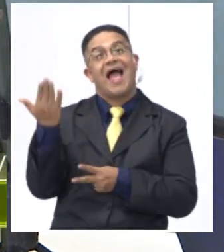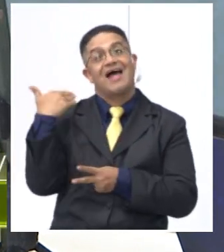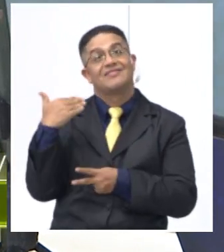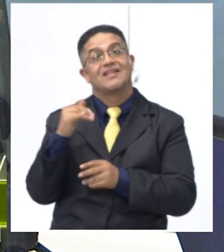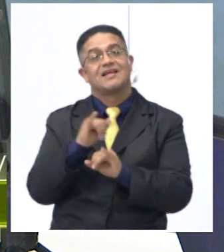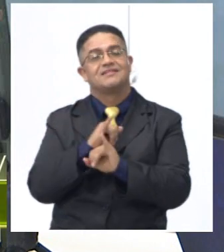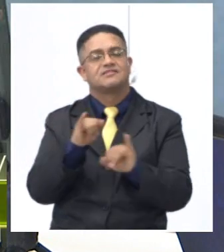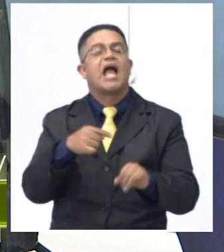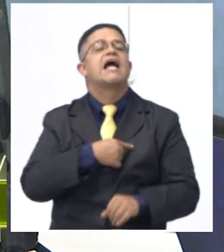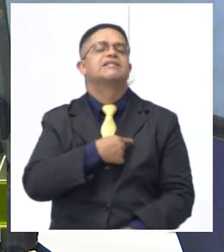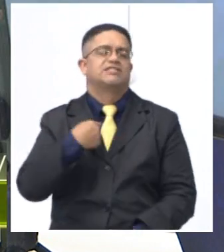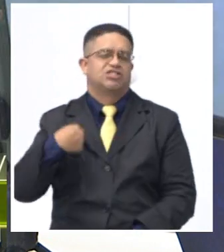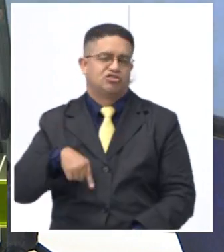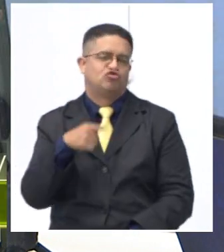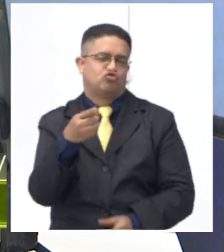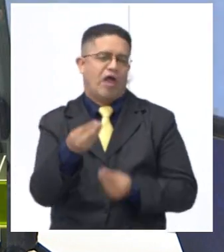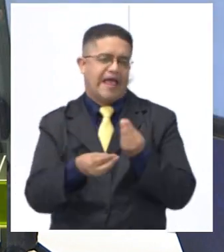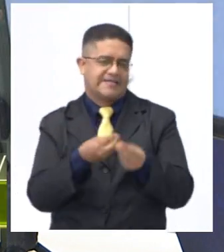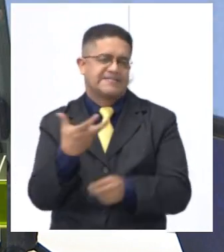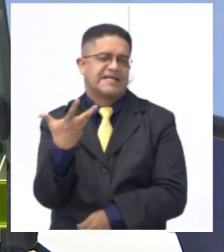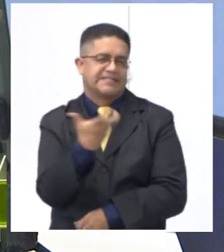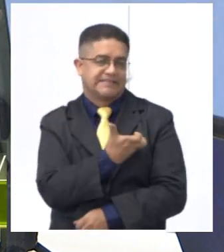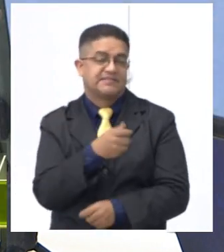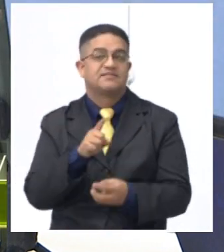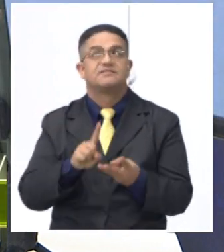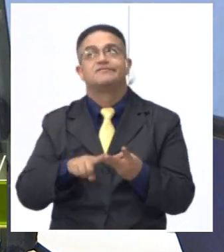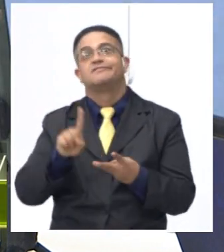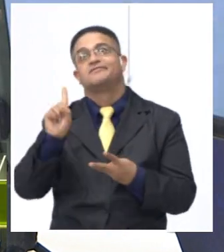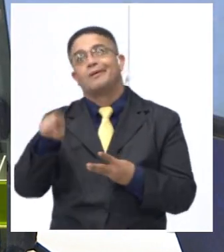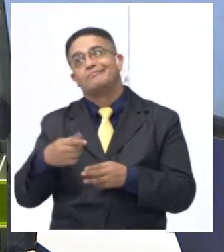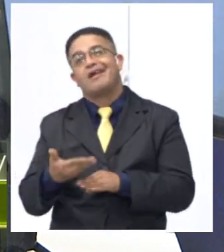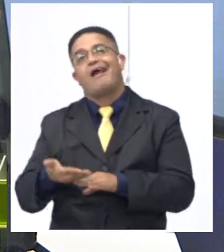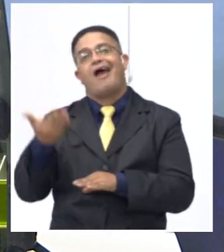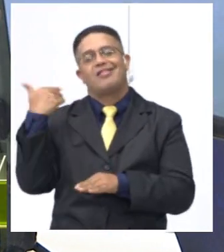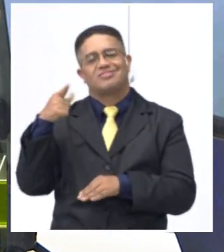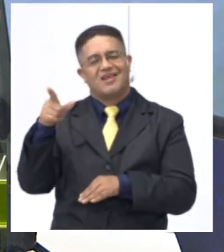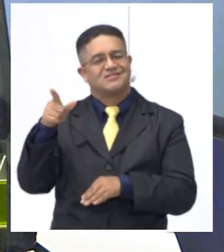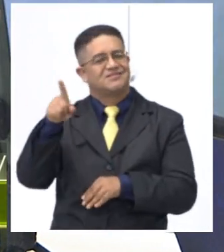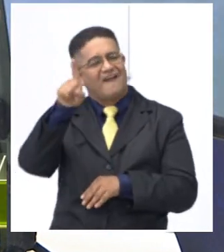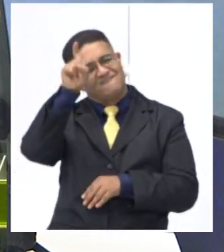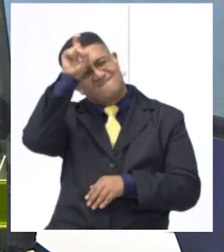chinos vacunaban. Previamente a esto le había dado a uno de los faraones, le había